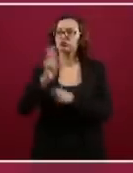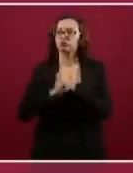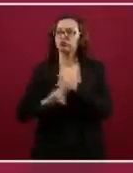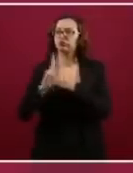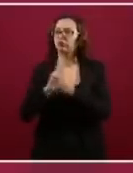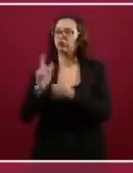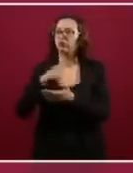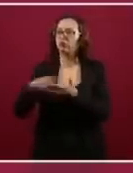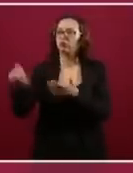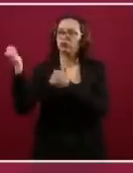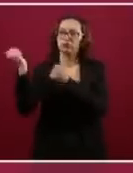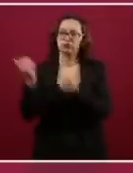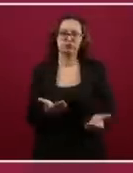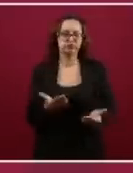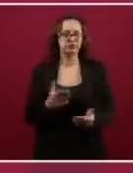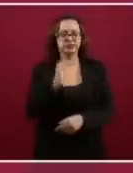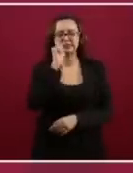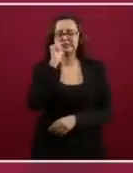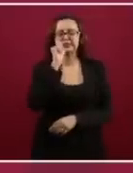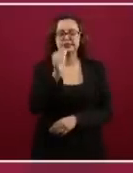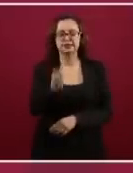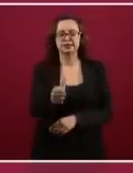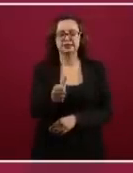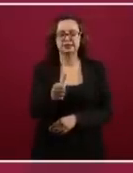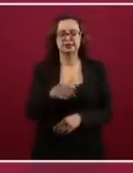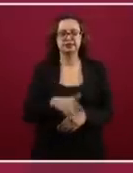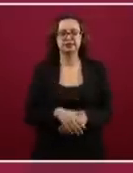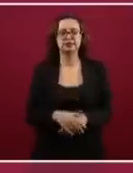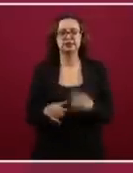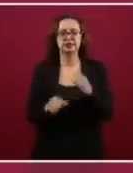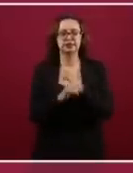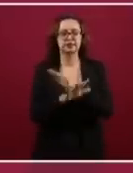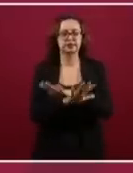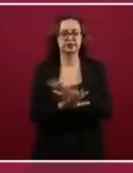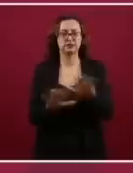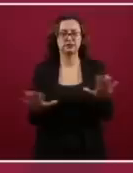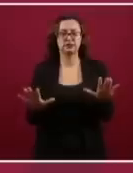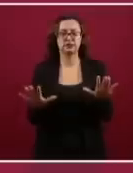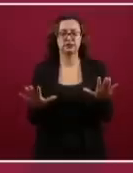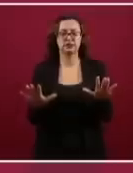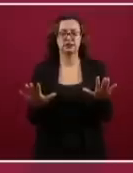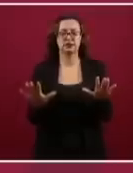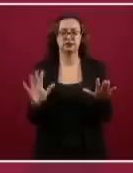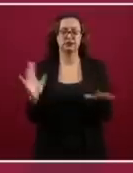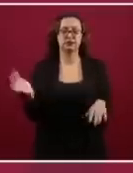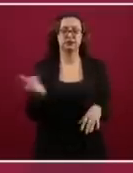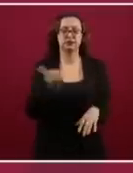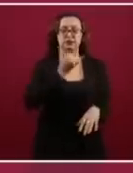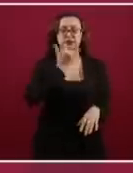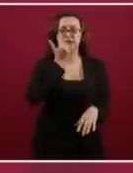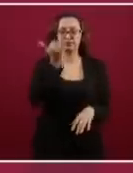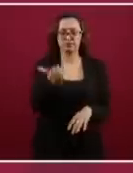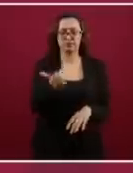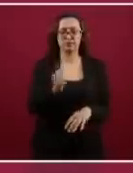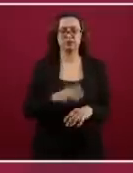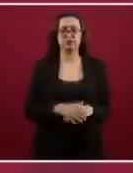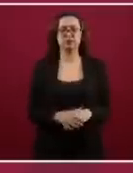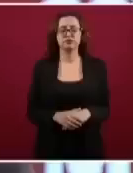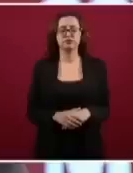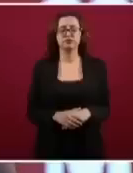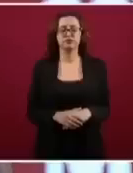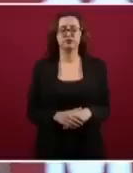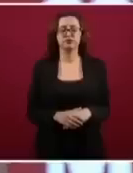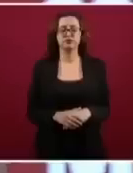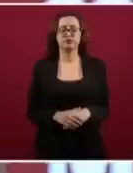crudo. El dato que se dio fue equivocado, el dato